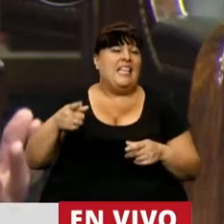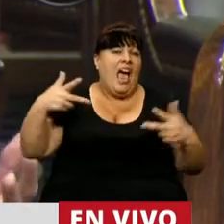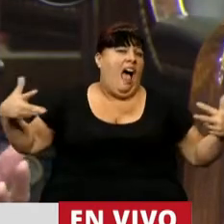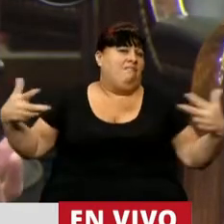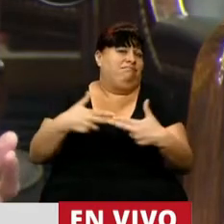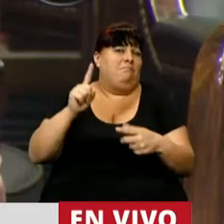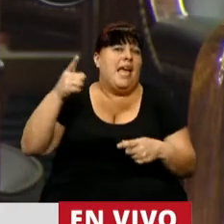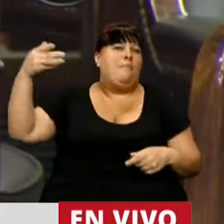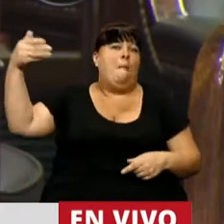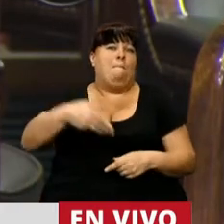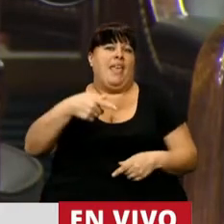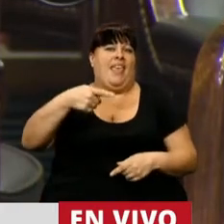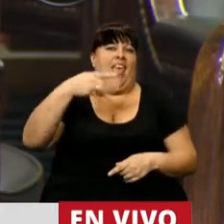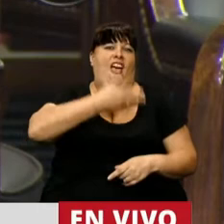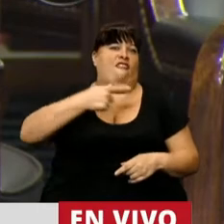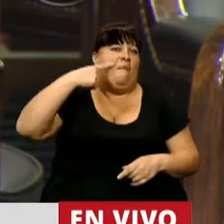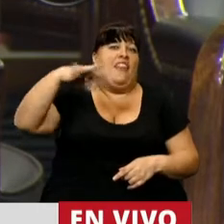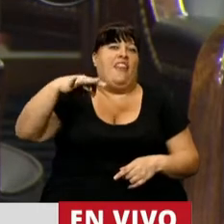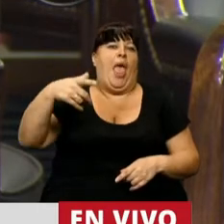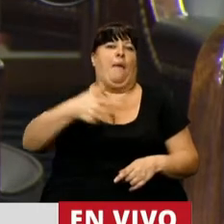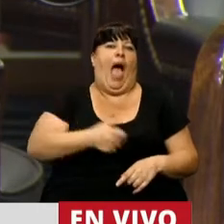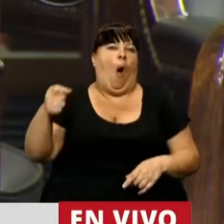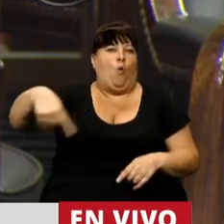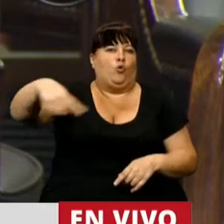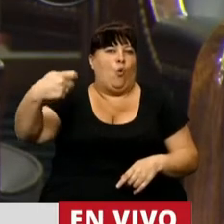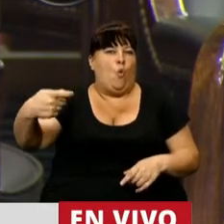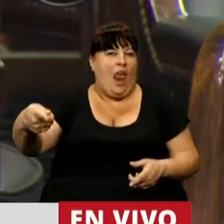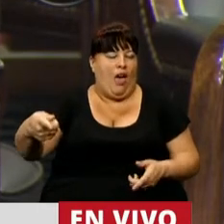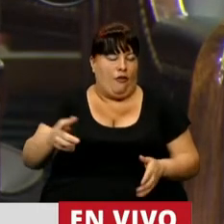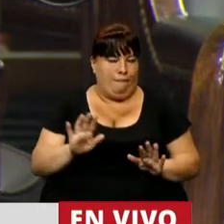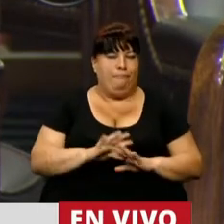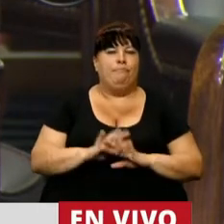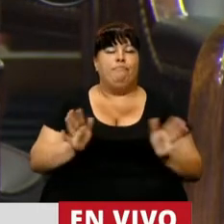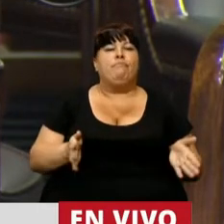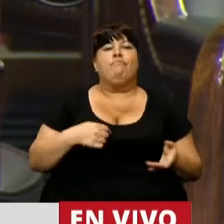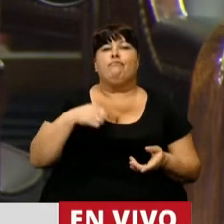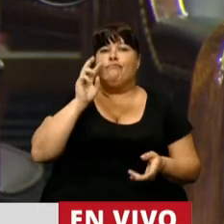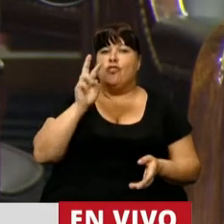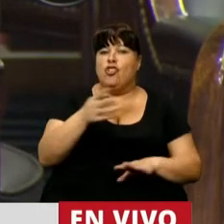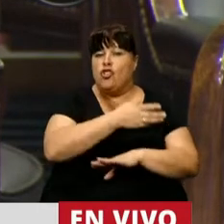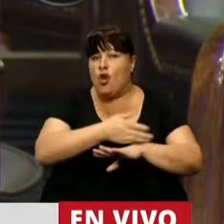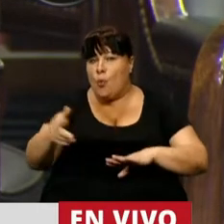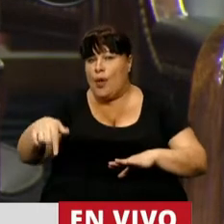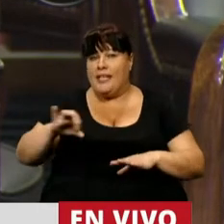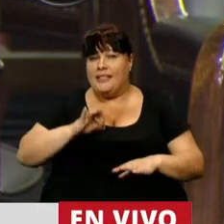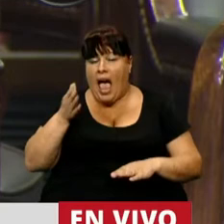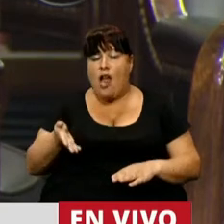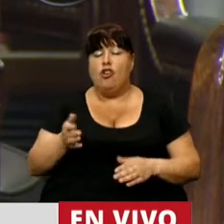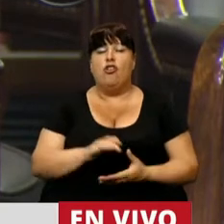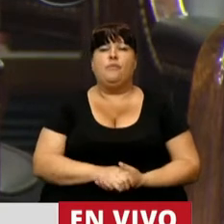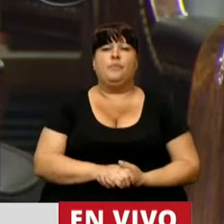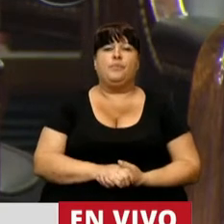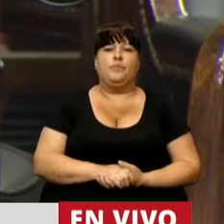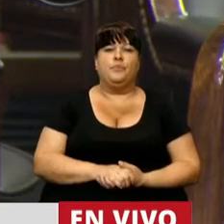que está pidiendo el Fondo Monetario Internacional. En definitiva, lo que hemos visto este año, señor